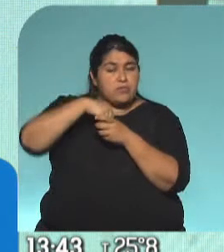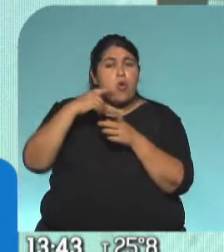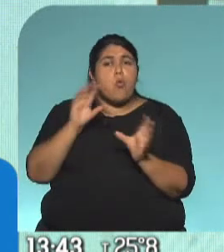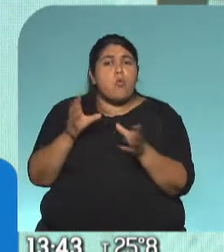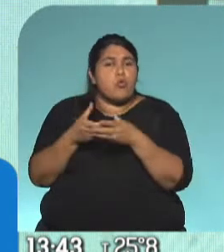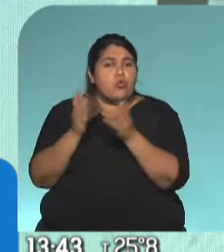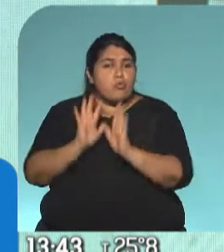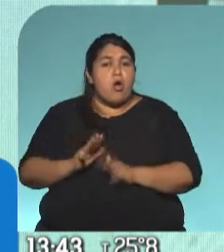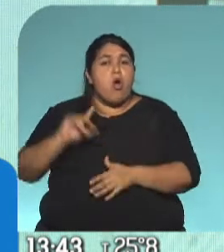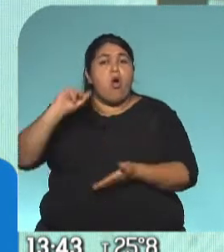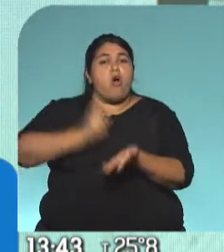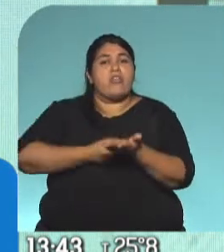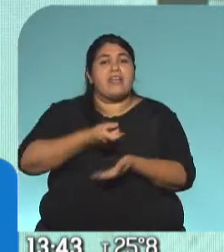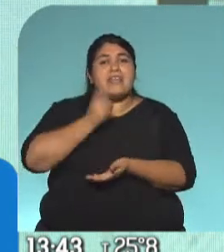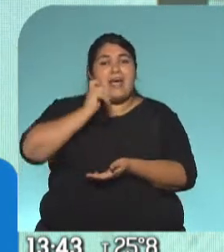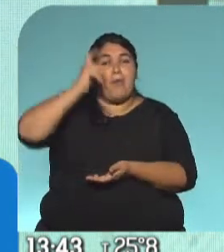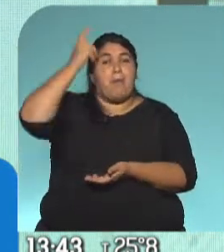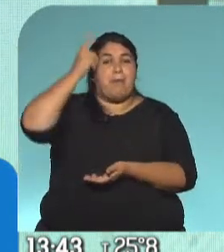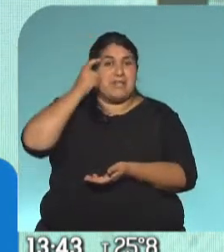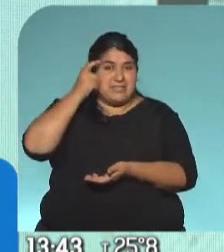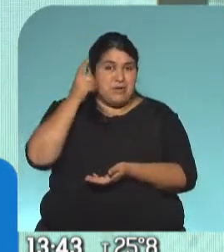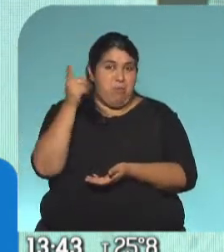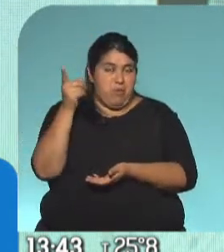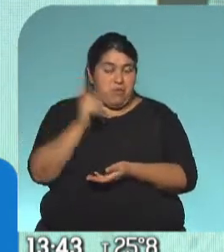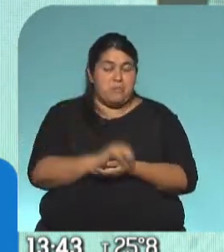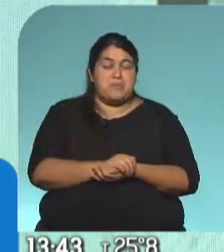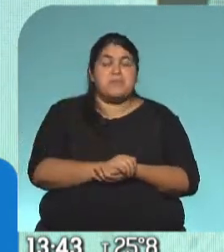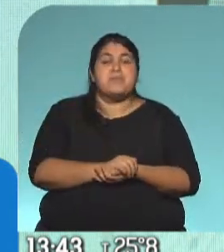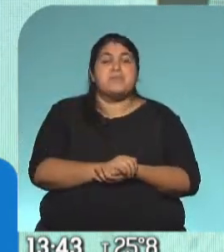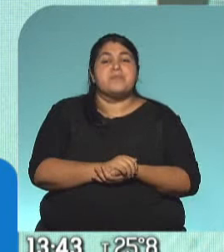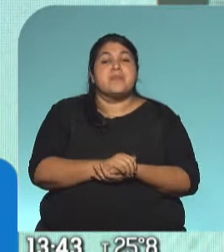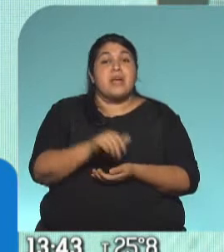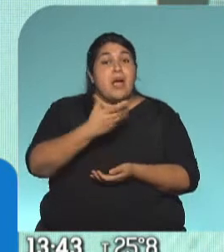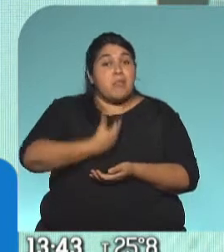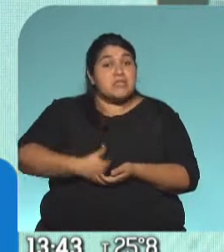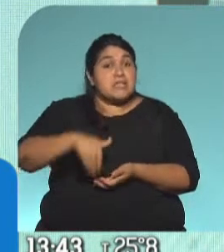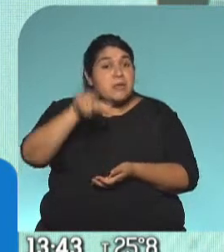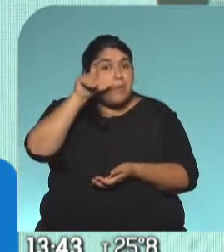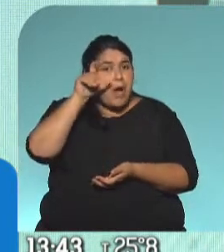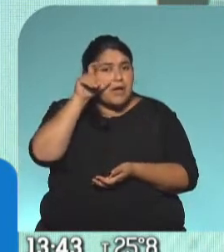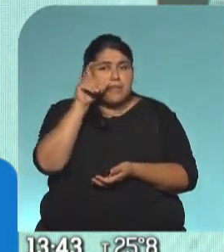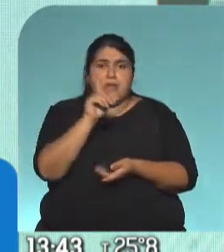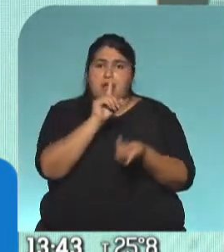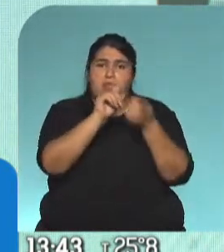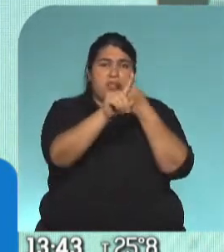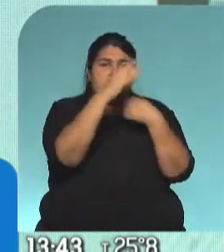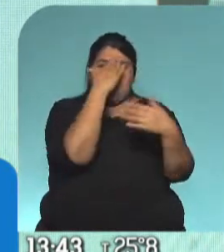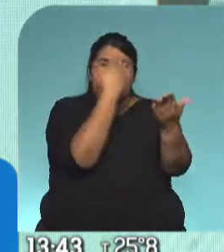por orden del príncipe Ben Salman. Me interesa también esto de que Biden directamente habla